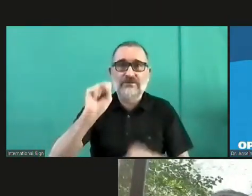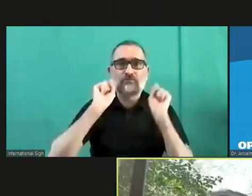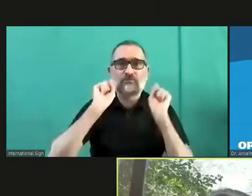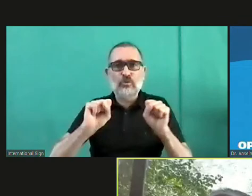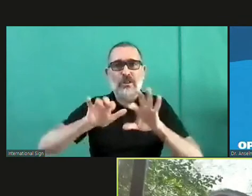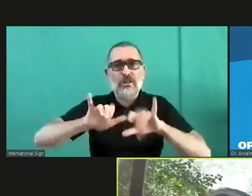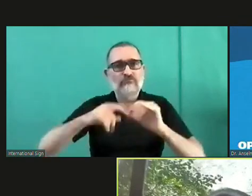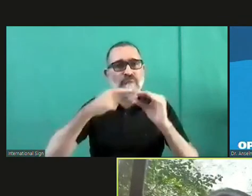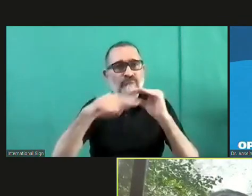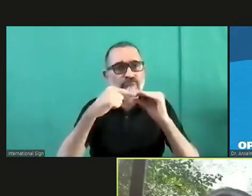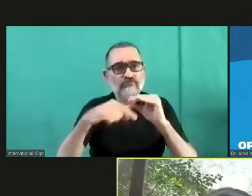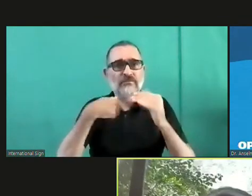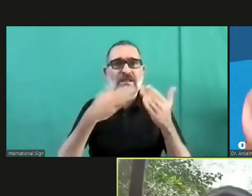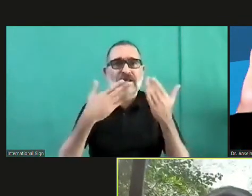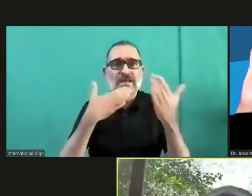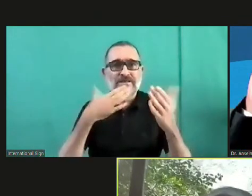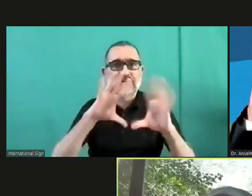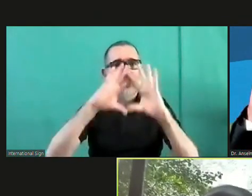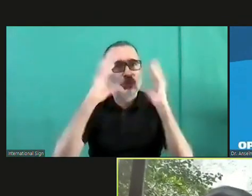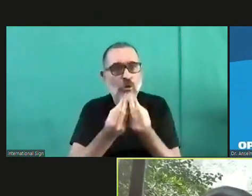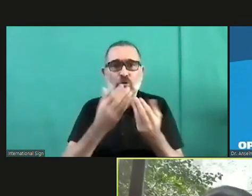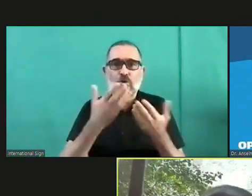luego muchas gracias